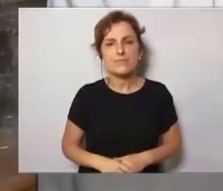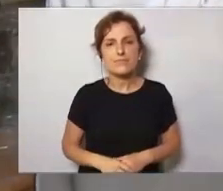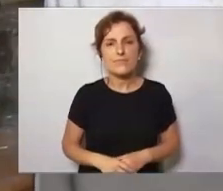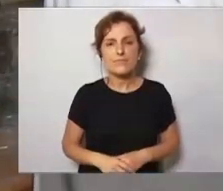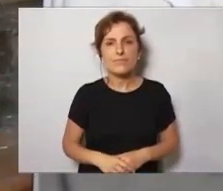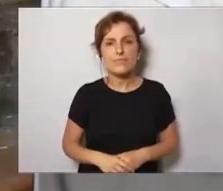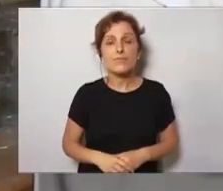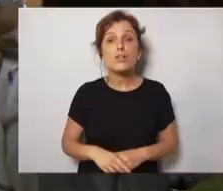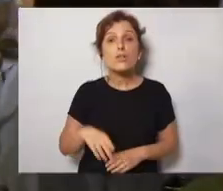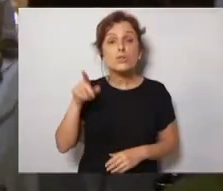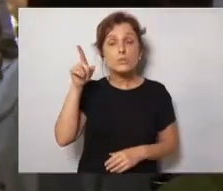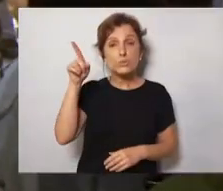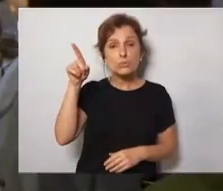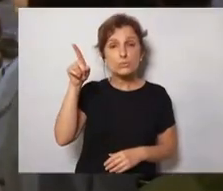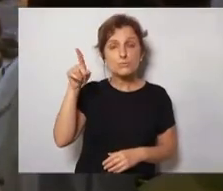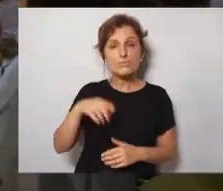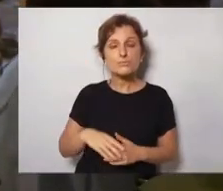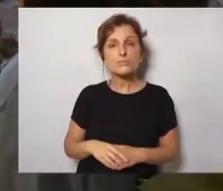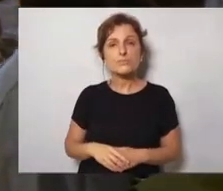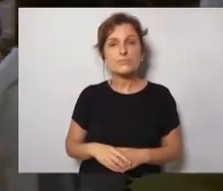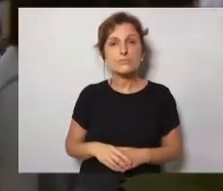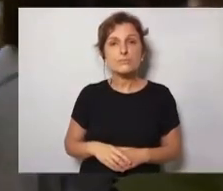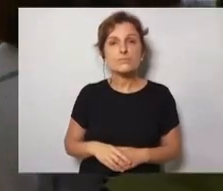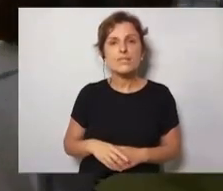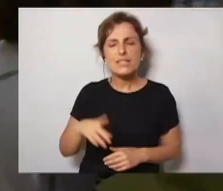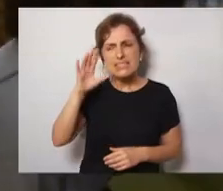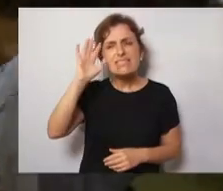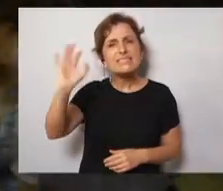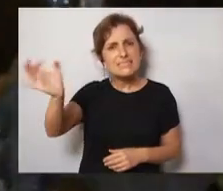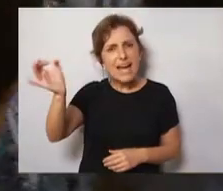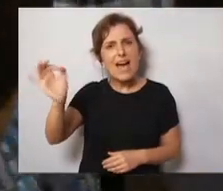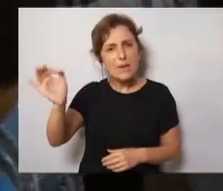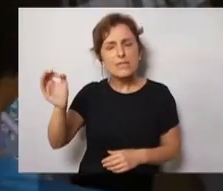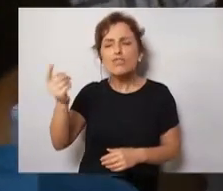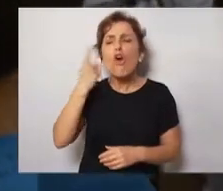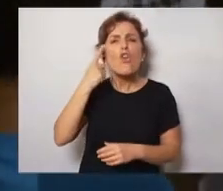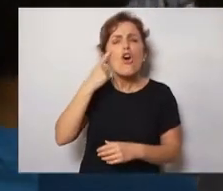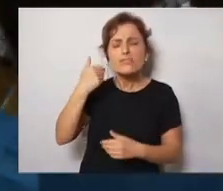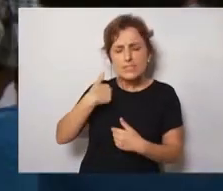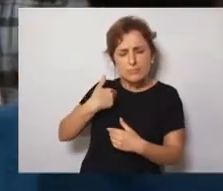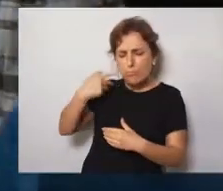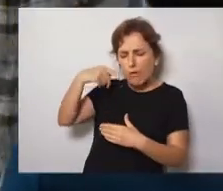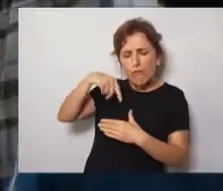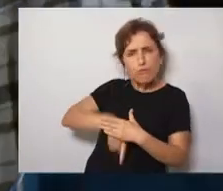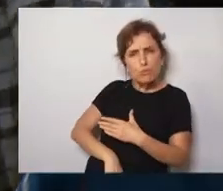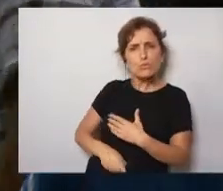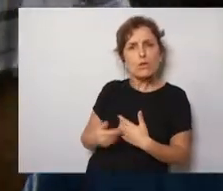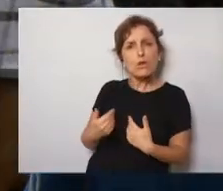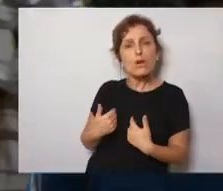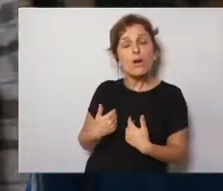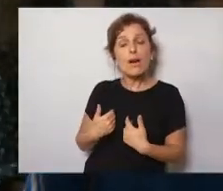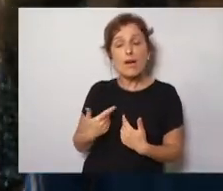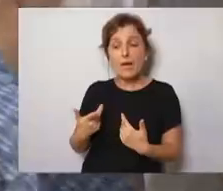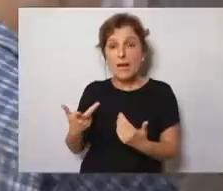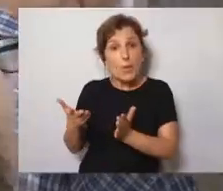ahora los que están presentes en el templo están comulgando sacramentalmente nosotros que